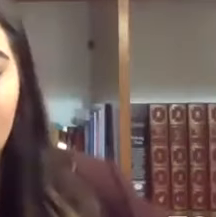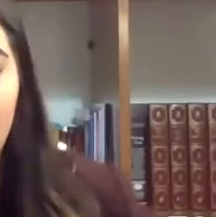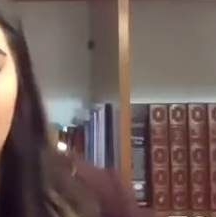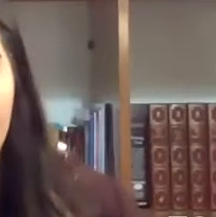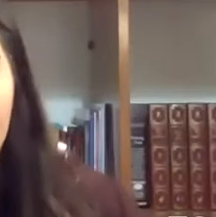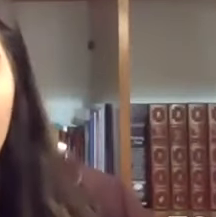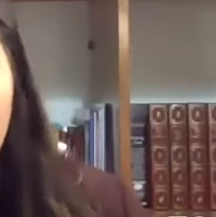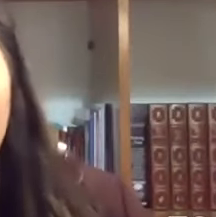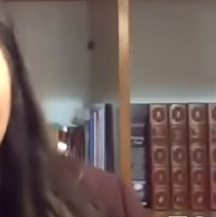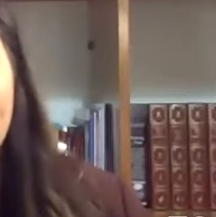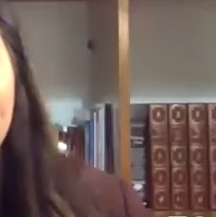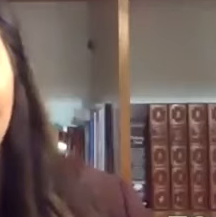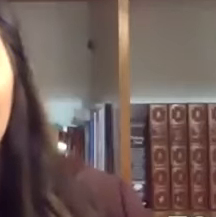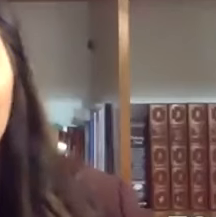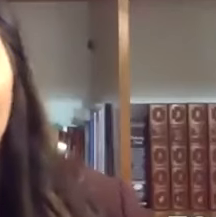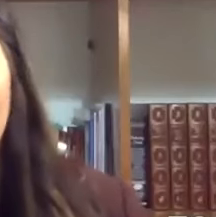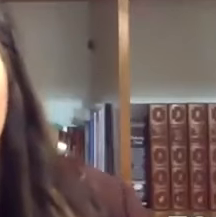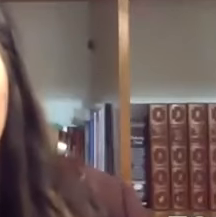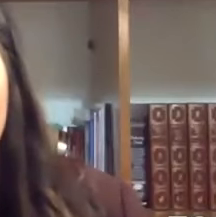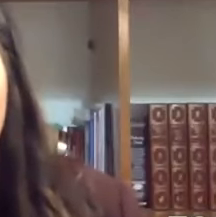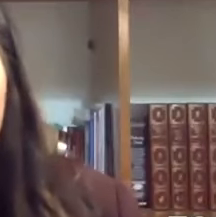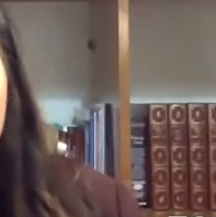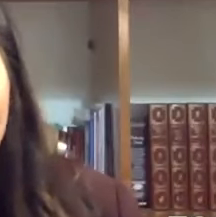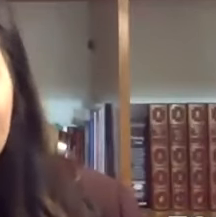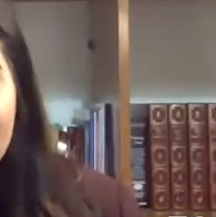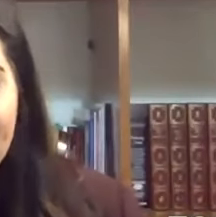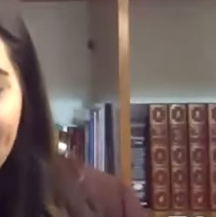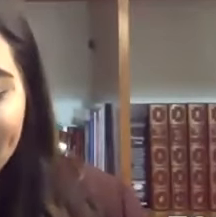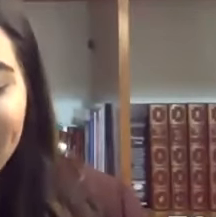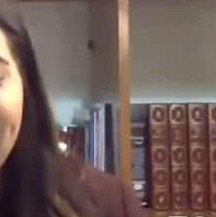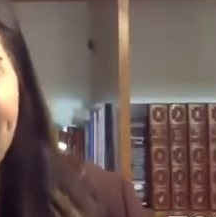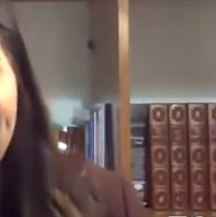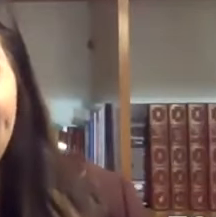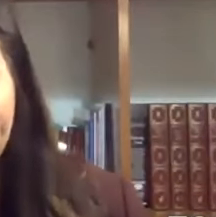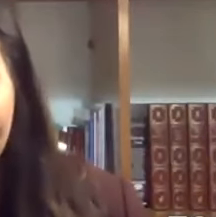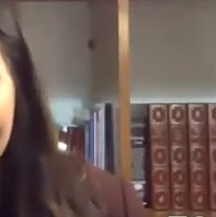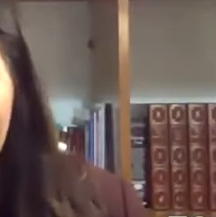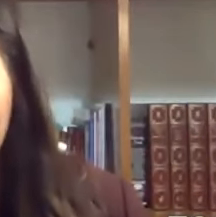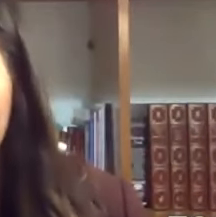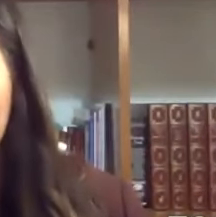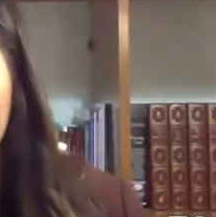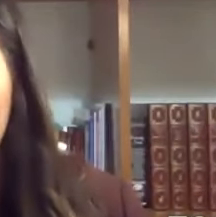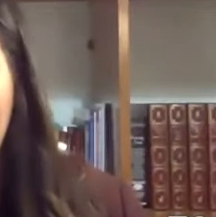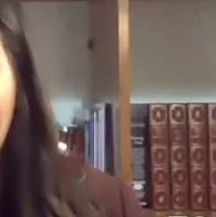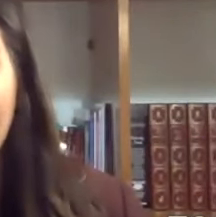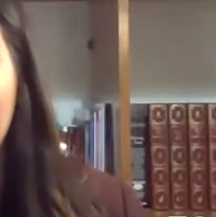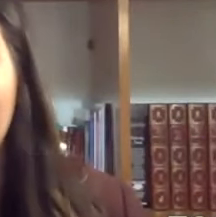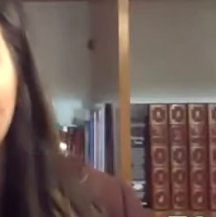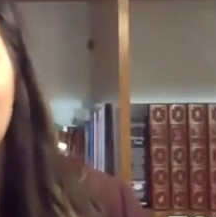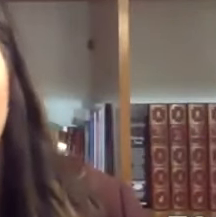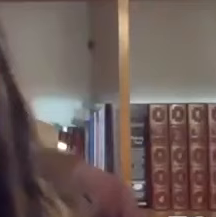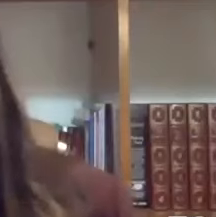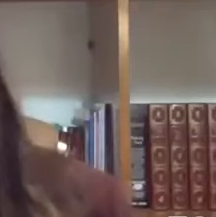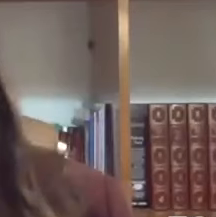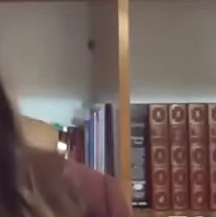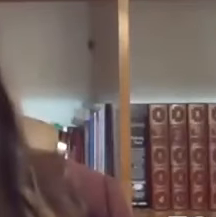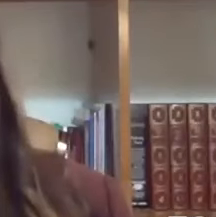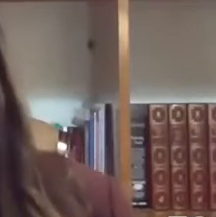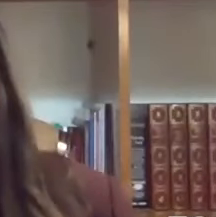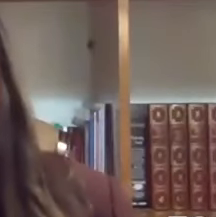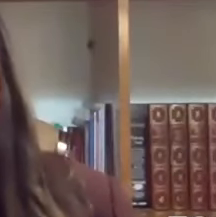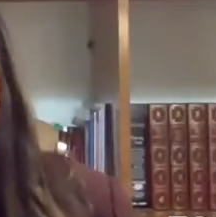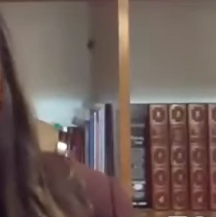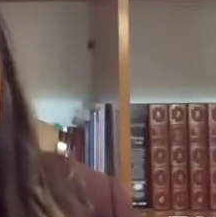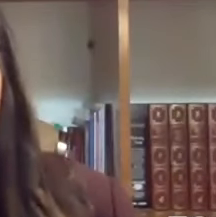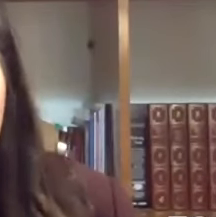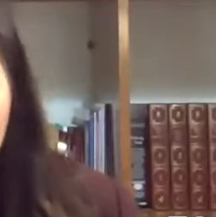amparo directo en revisión 3829 del 2013. Acá hablamos de una madre que estaba separada y